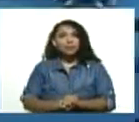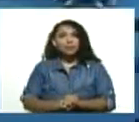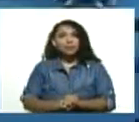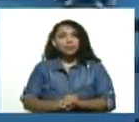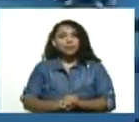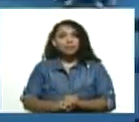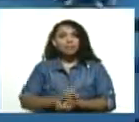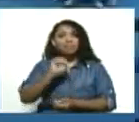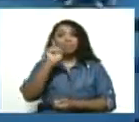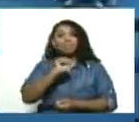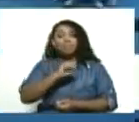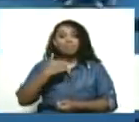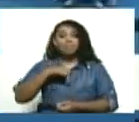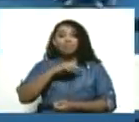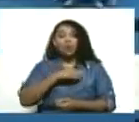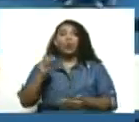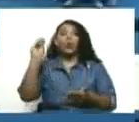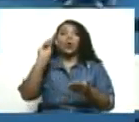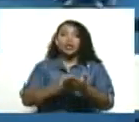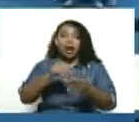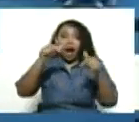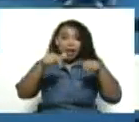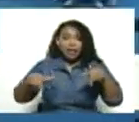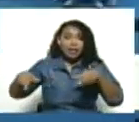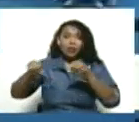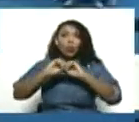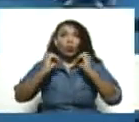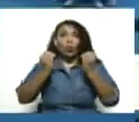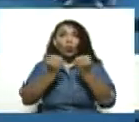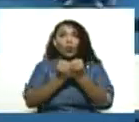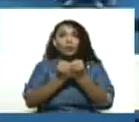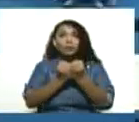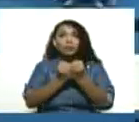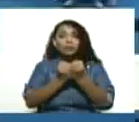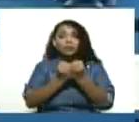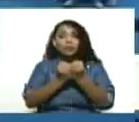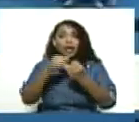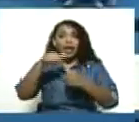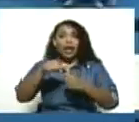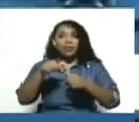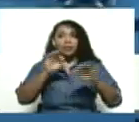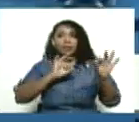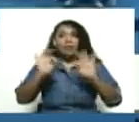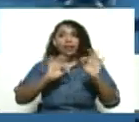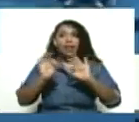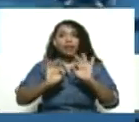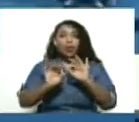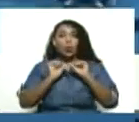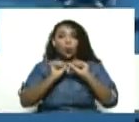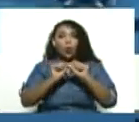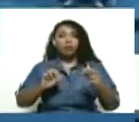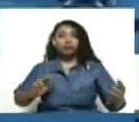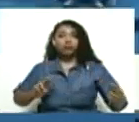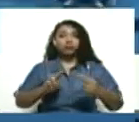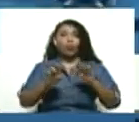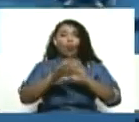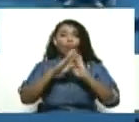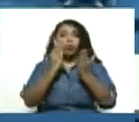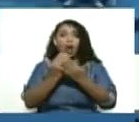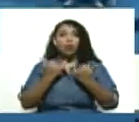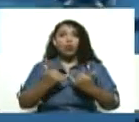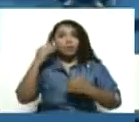Así es nosotros regresamos a la sala José Félix Rivas del teatro Teresa Carreño donde continúa el Encuentro Mundial por la